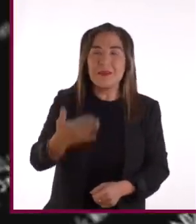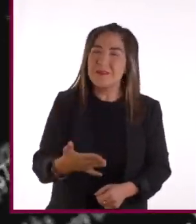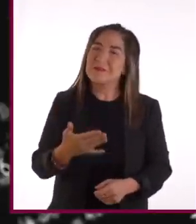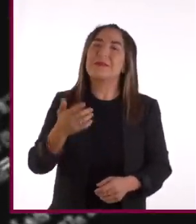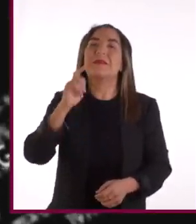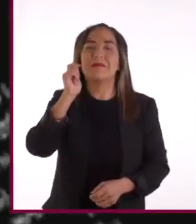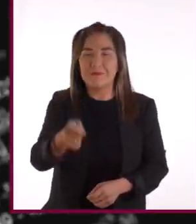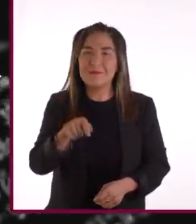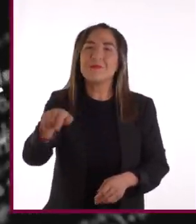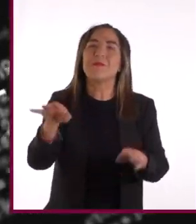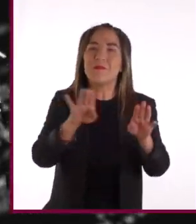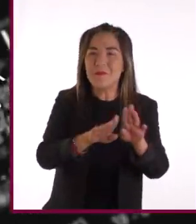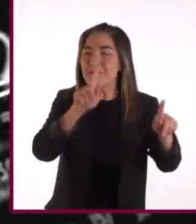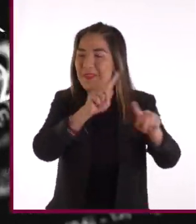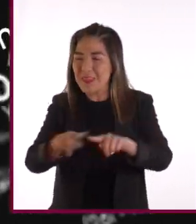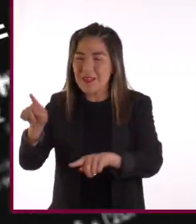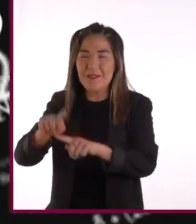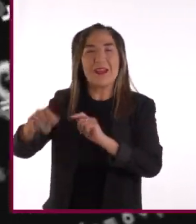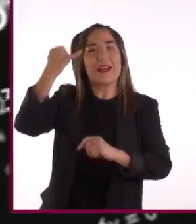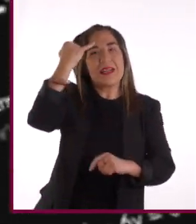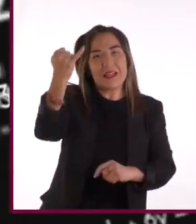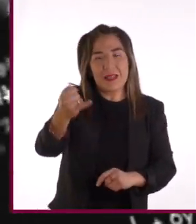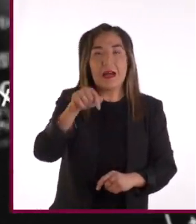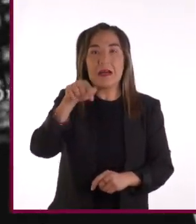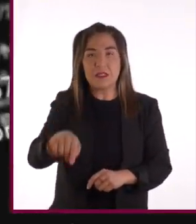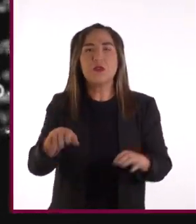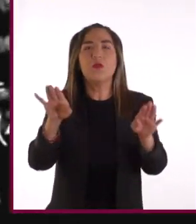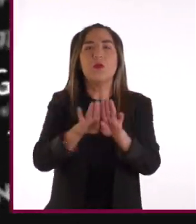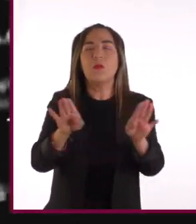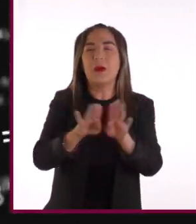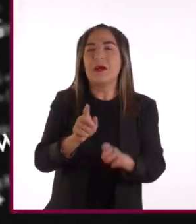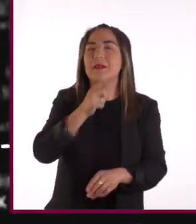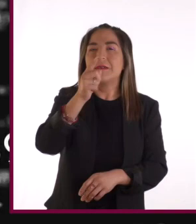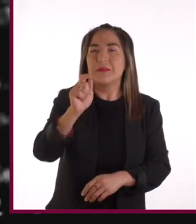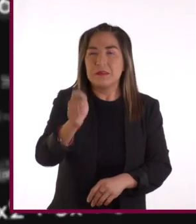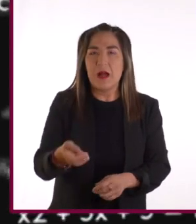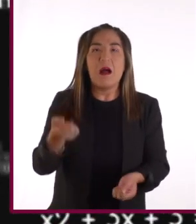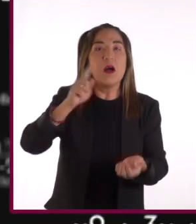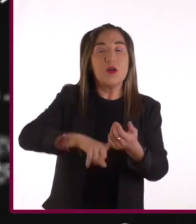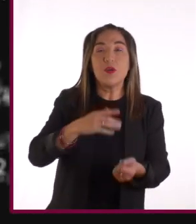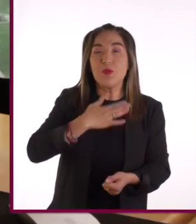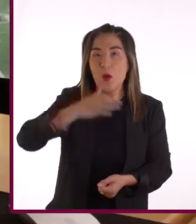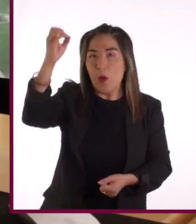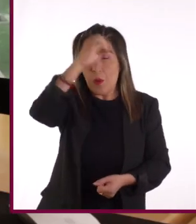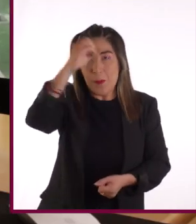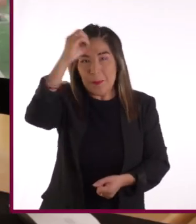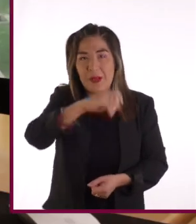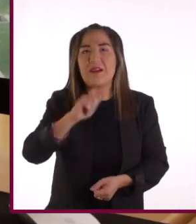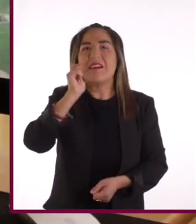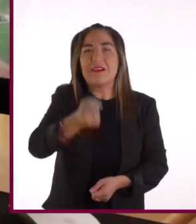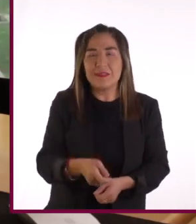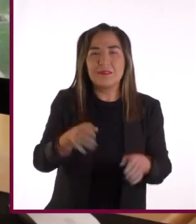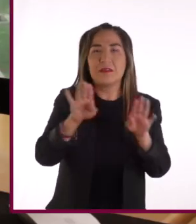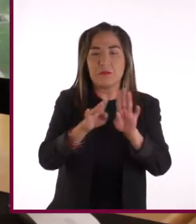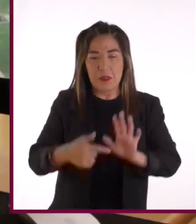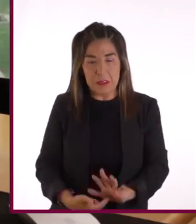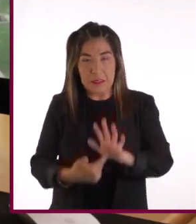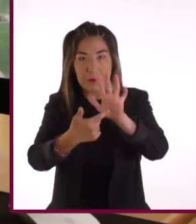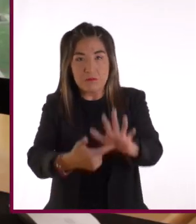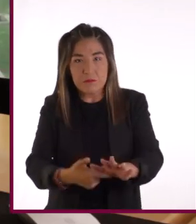distintas y eso lo enriquece muchísimo. Entonces, siempre y cuando yo pueda decir qué es lo que pienso y